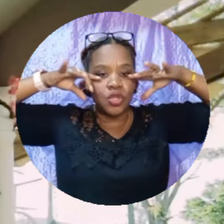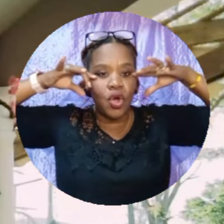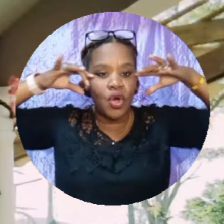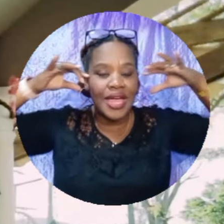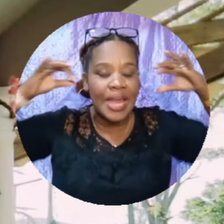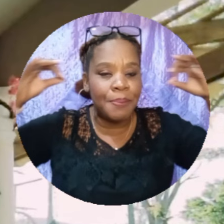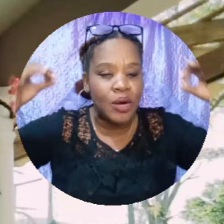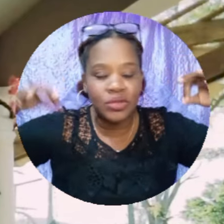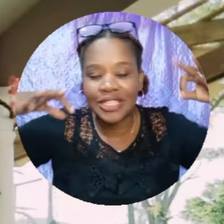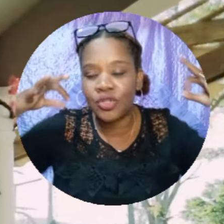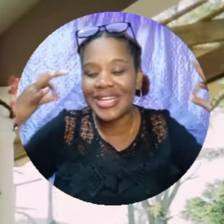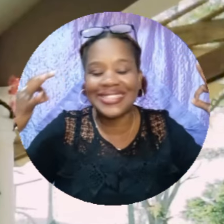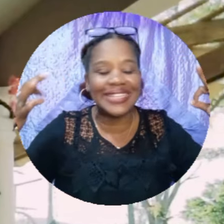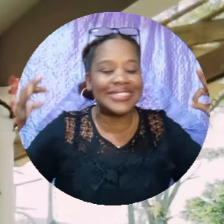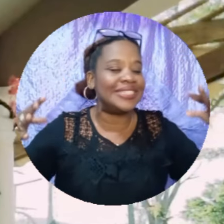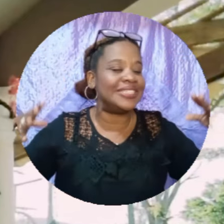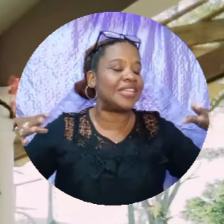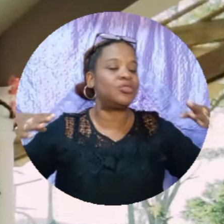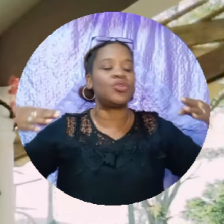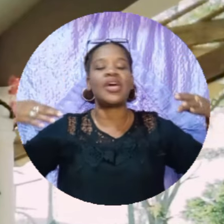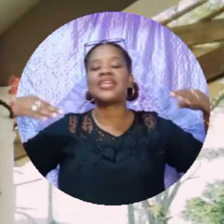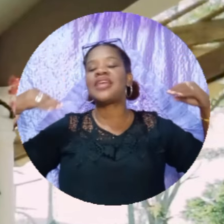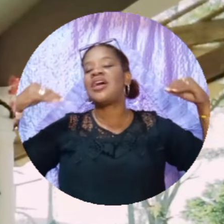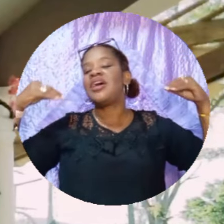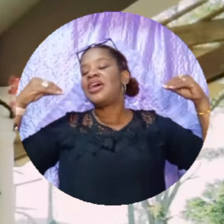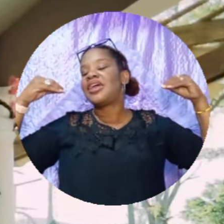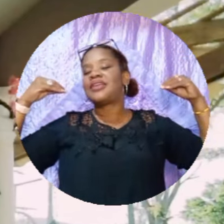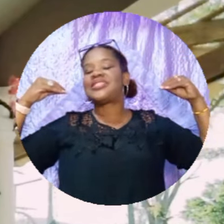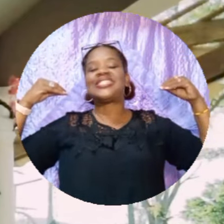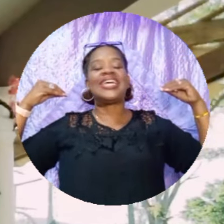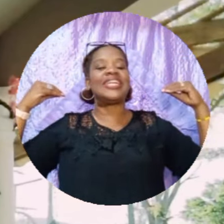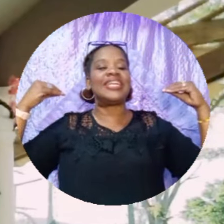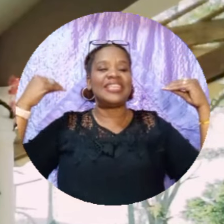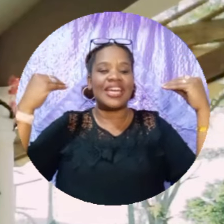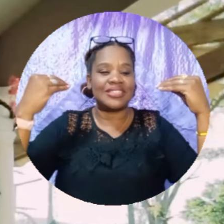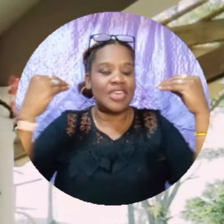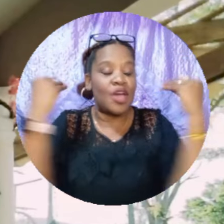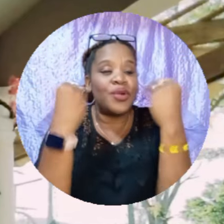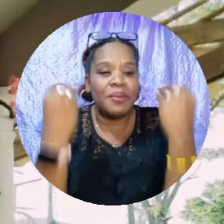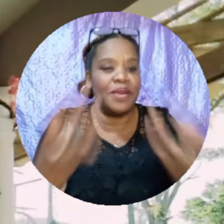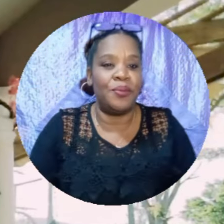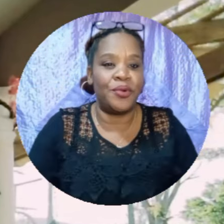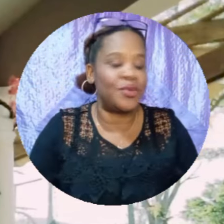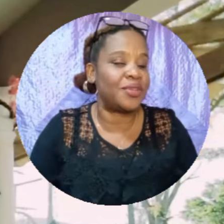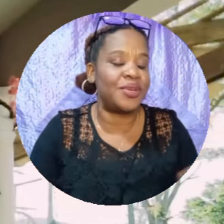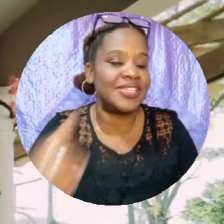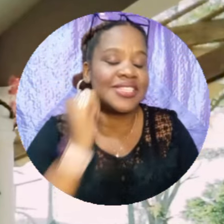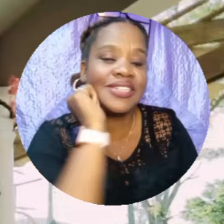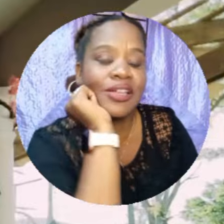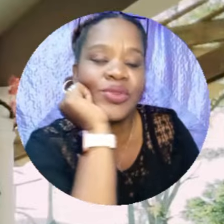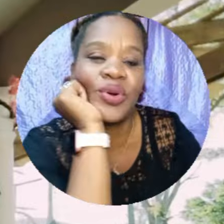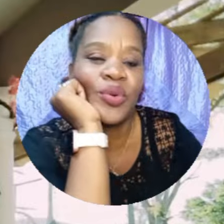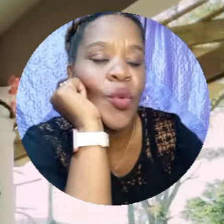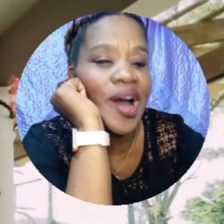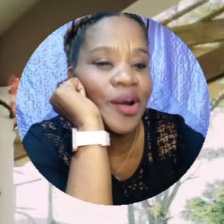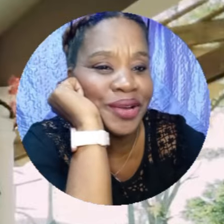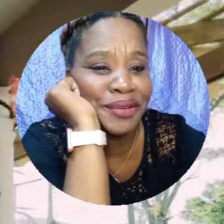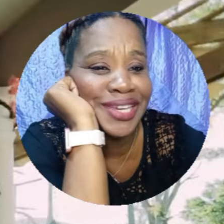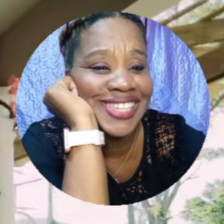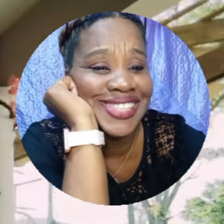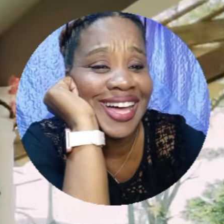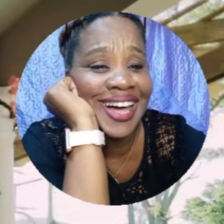sé, toda la pauta, toda la tranquilidad, toda esa serenidad que ahora mismo yo estoy necesitando.